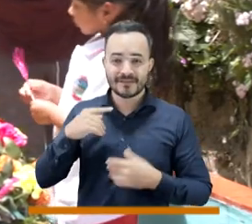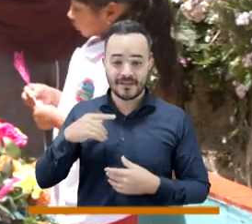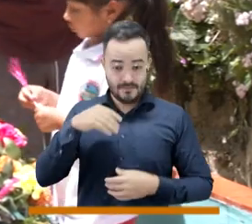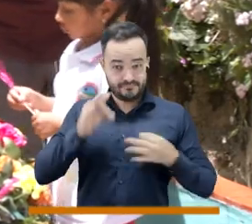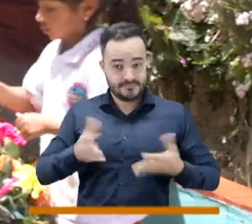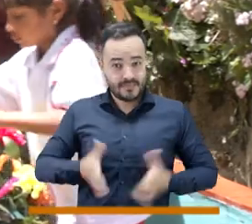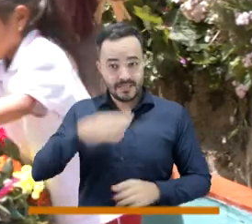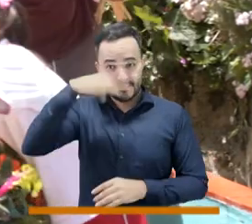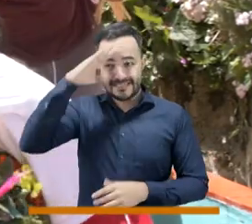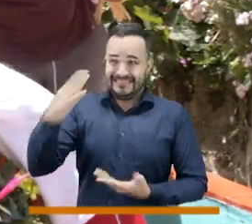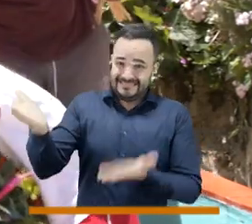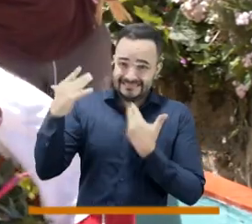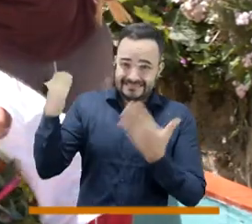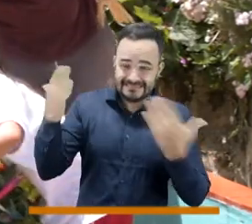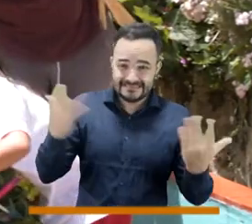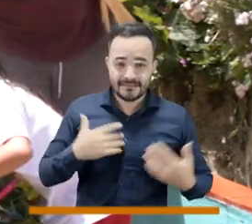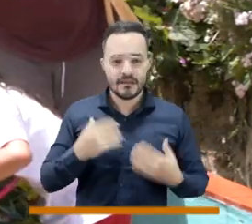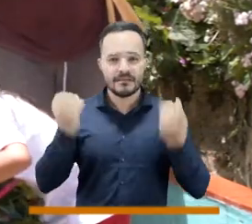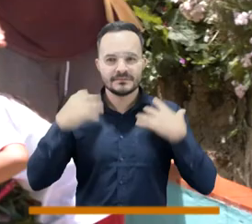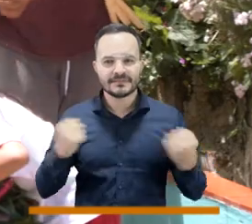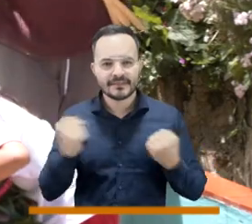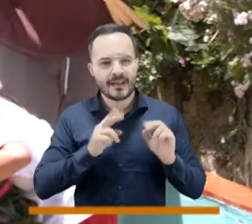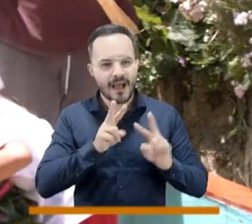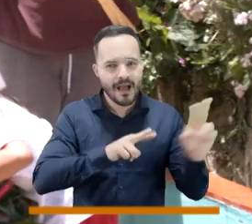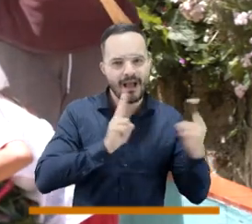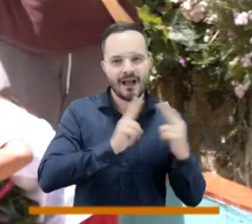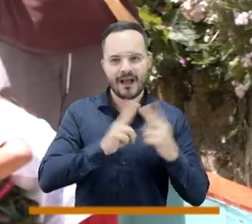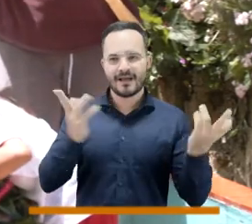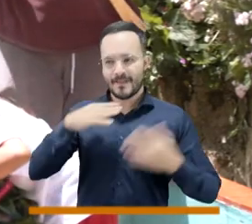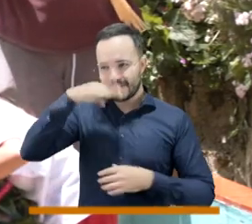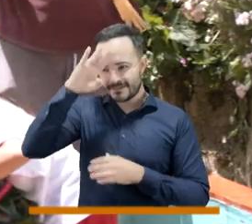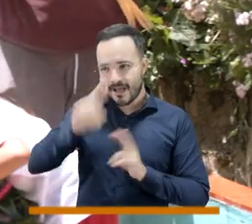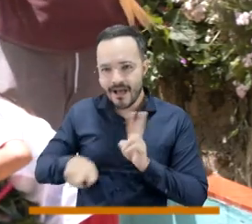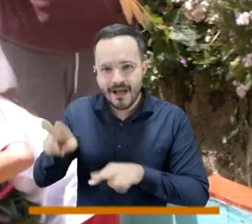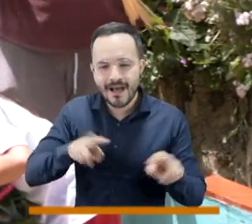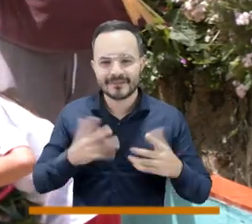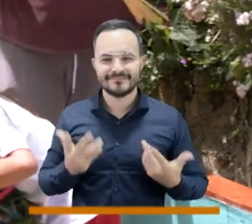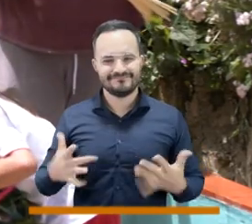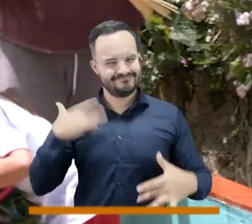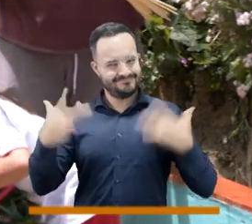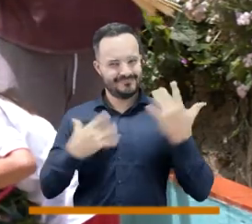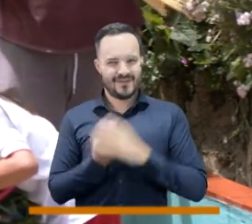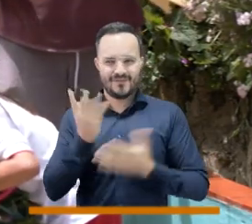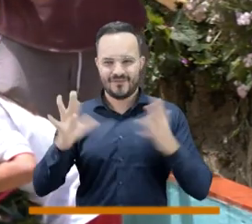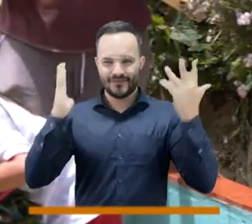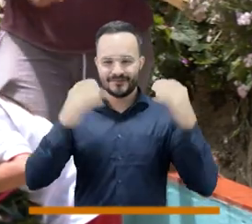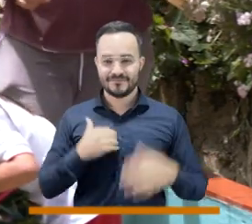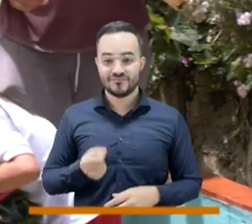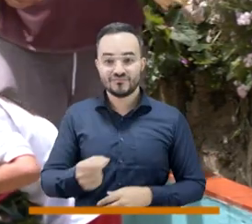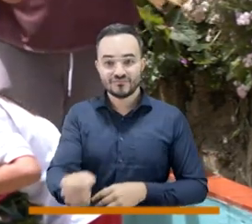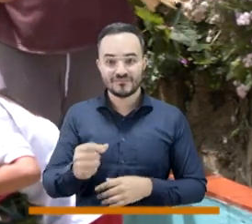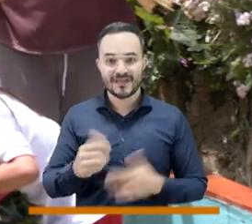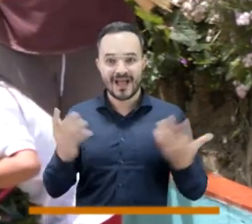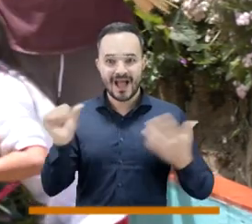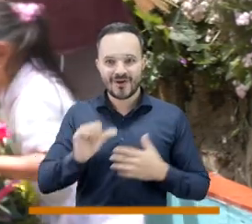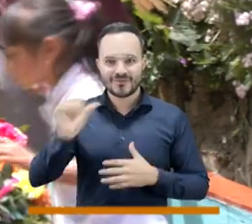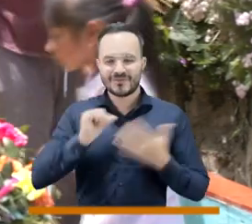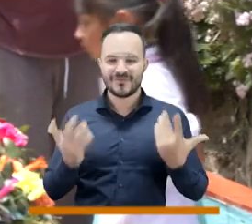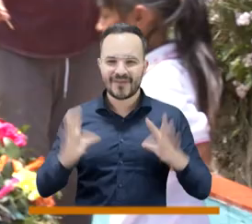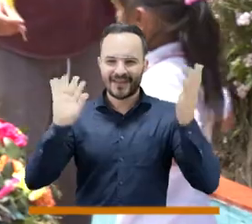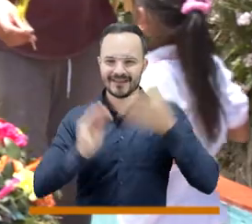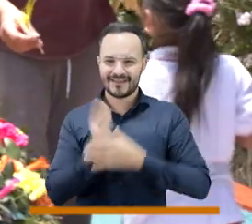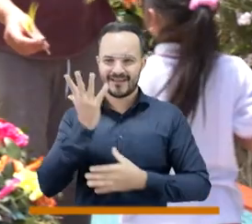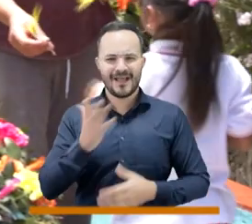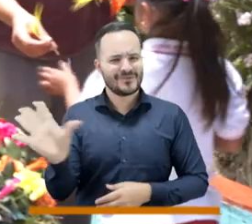Elena, véngase para Medellín, disfrute la Feria de las Flores. El próximo 7 de agosto todos vamos a salir a aplaudir a los